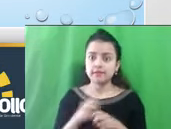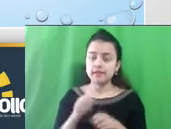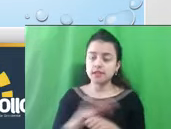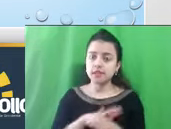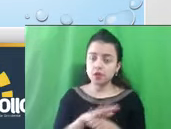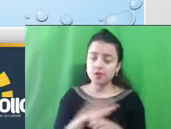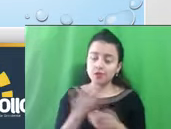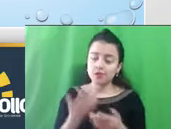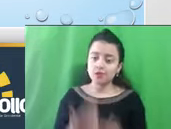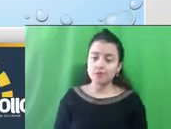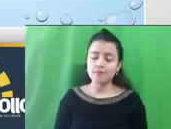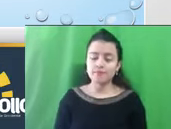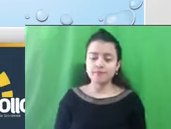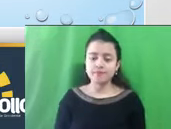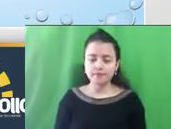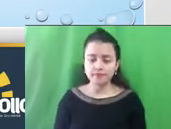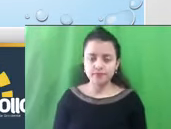pandemia.